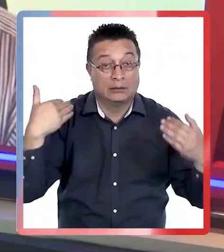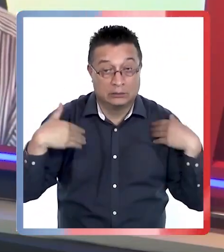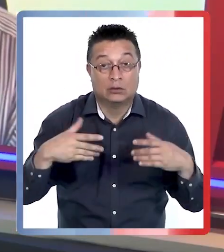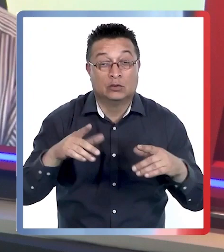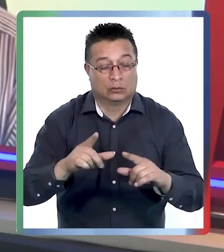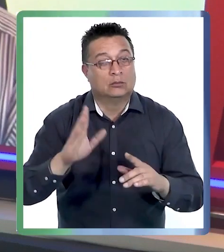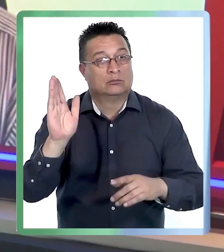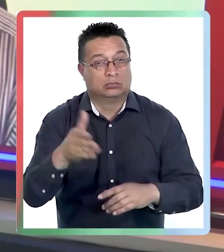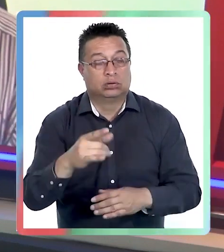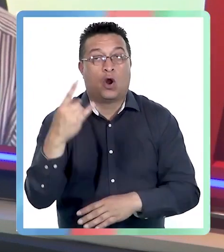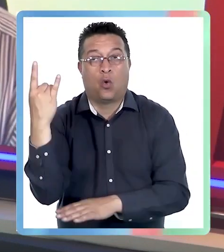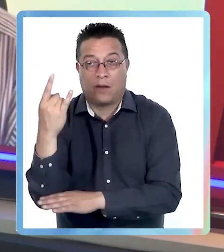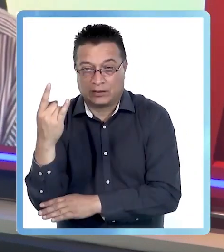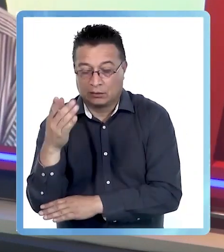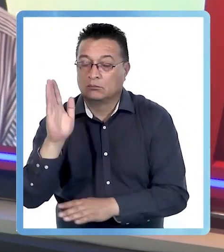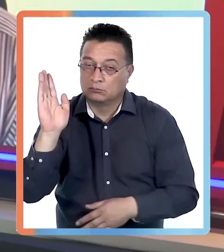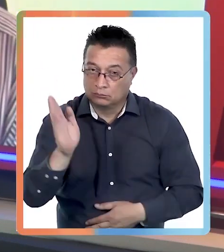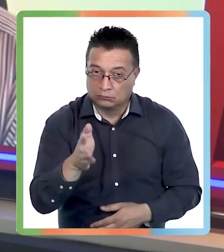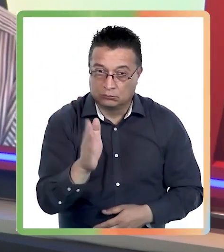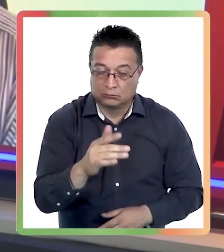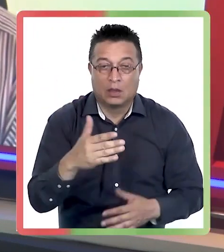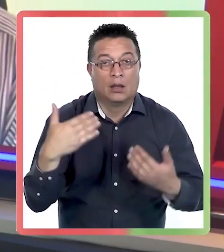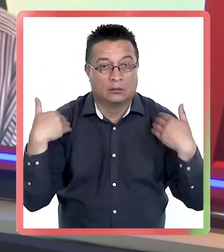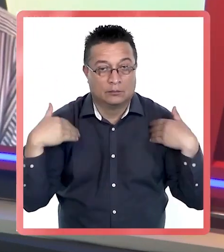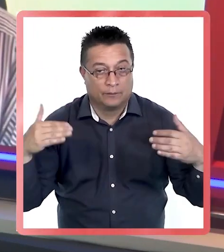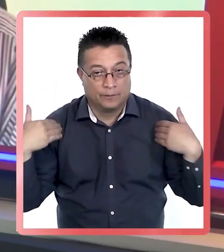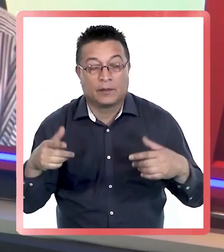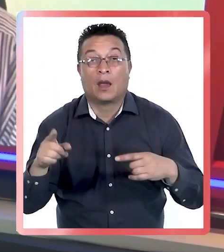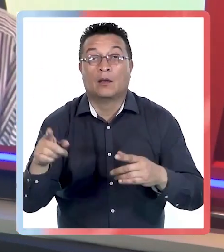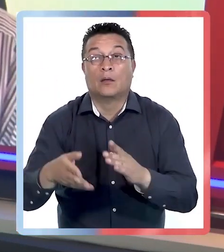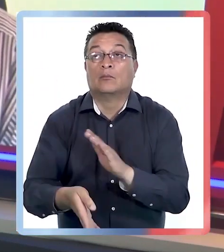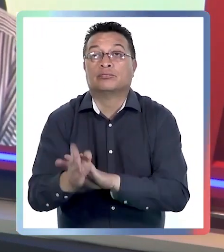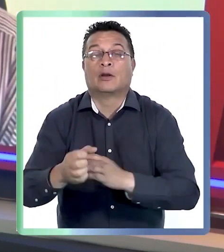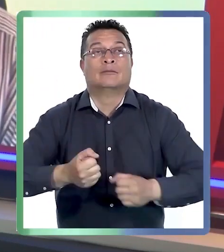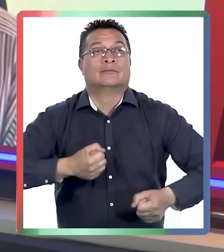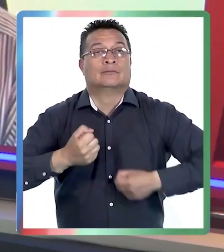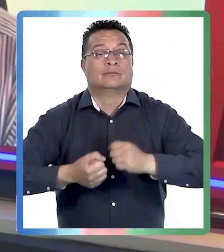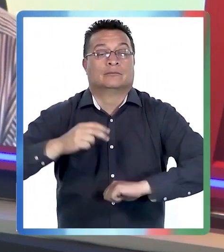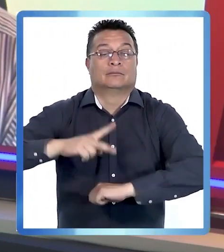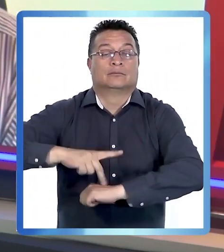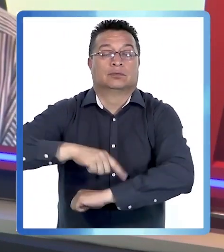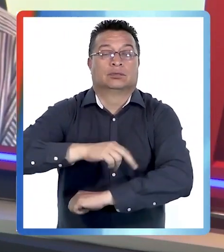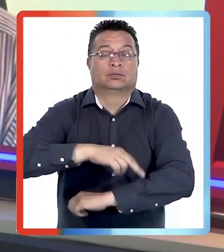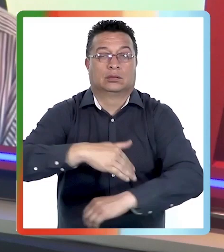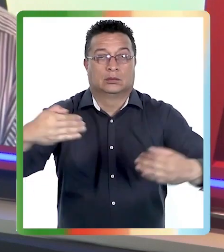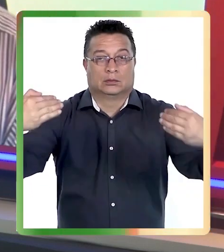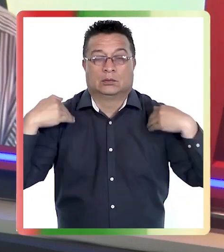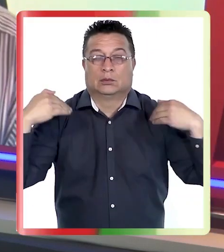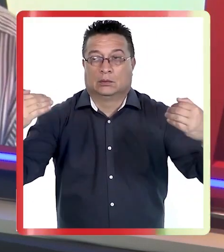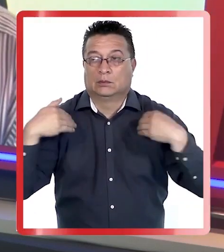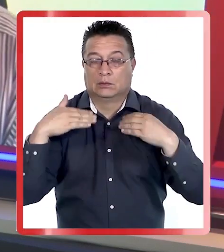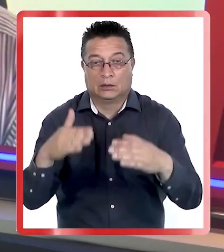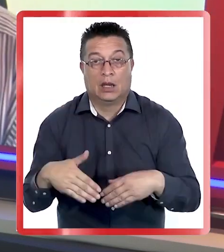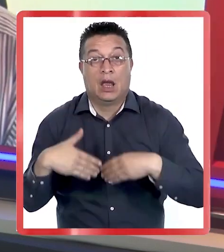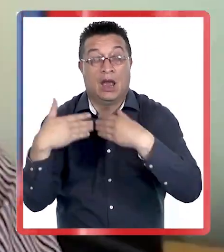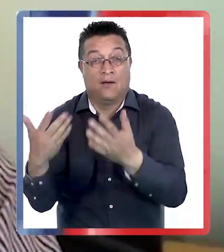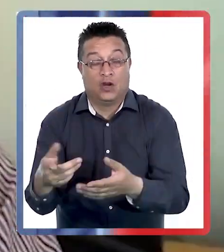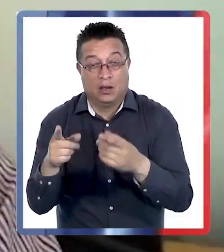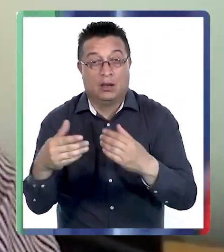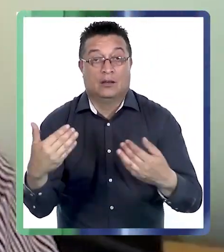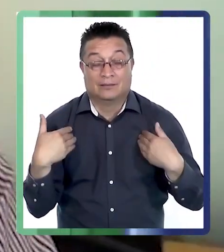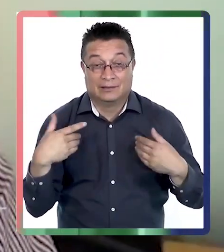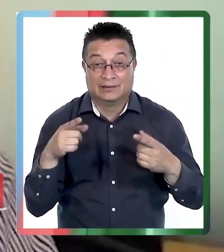actividad escolar, de las universidades, pero fundamentalmente el salir a correr, el tener actividad al aire